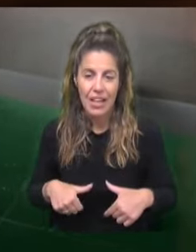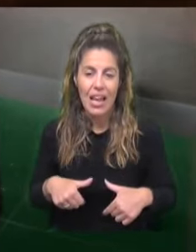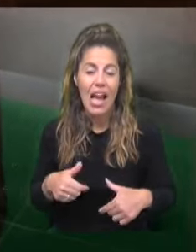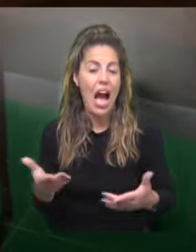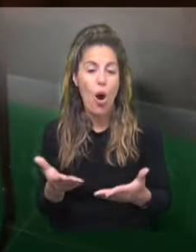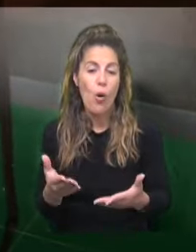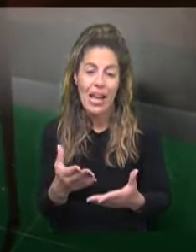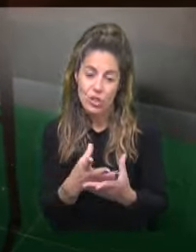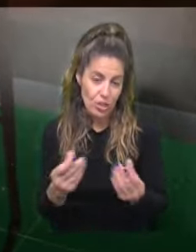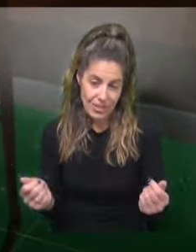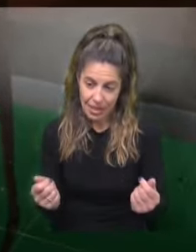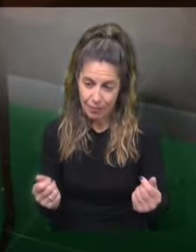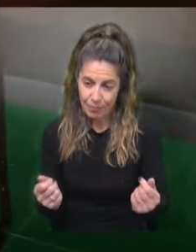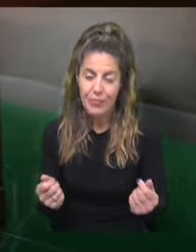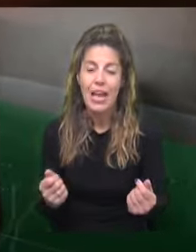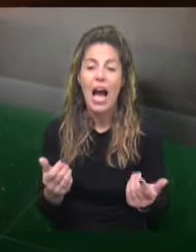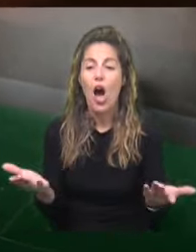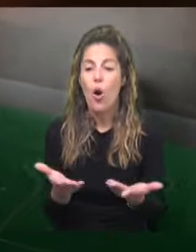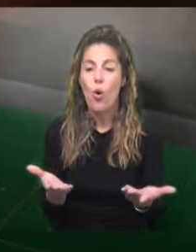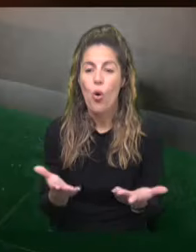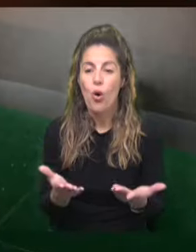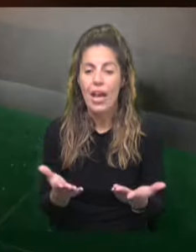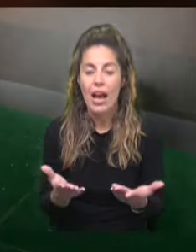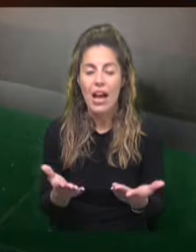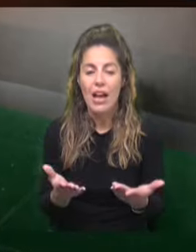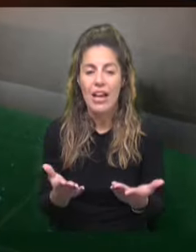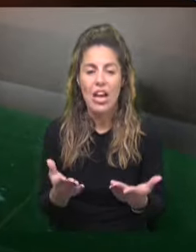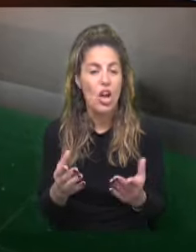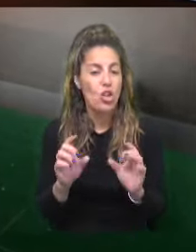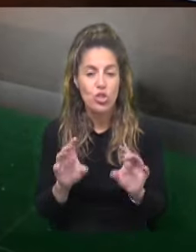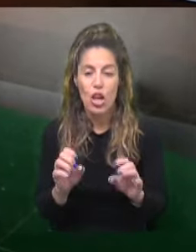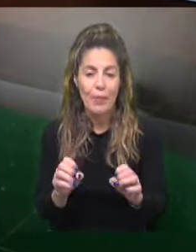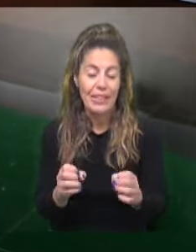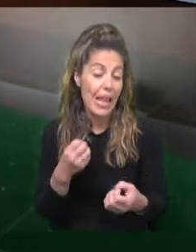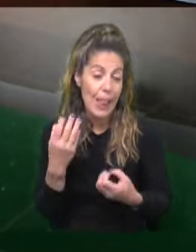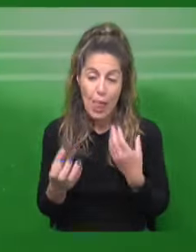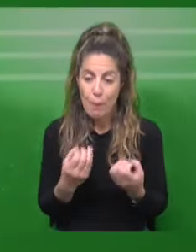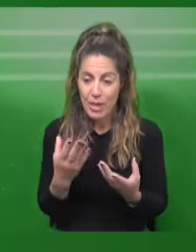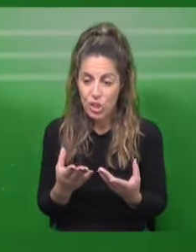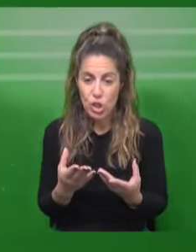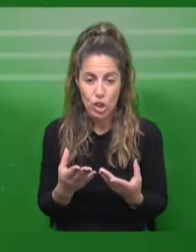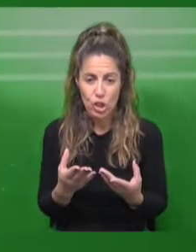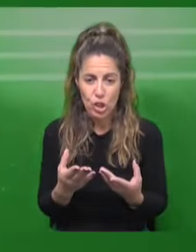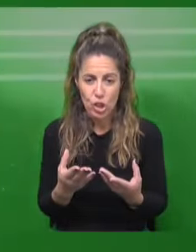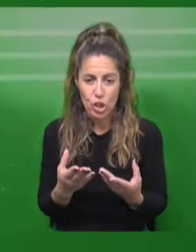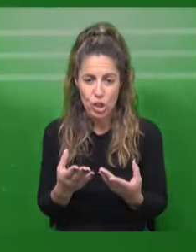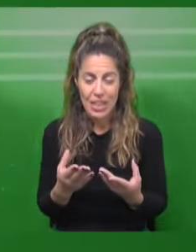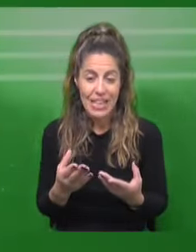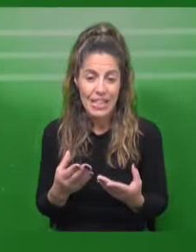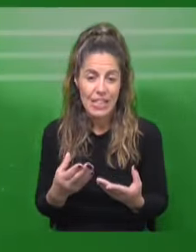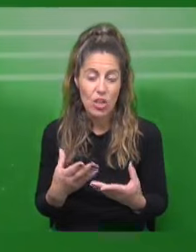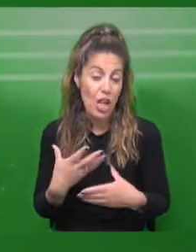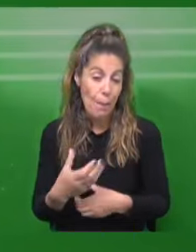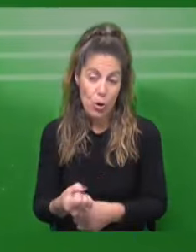ahora desaparece Entonces ahora pasa a quedar Sencillamente la expresión de las las adhesiones